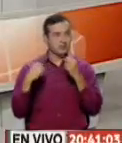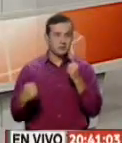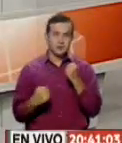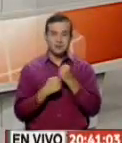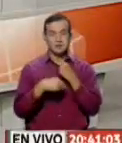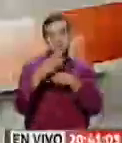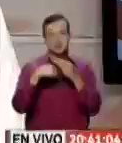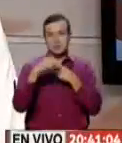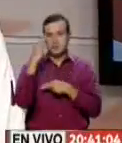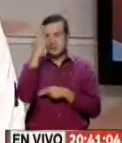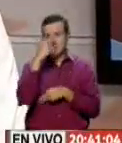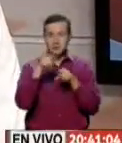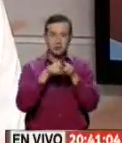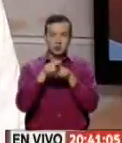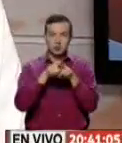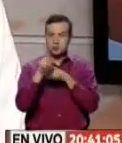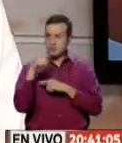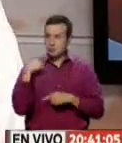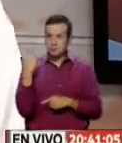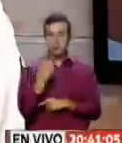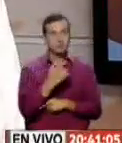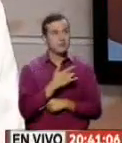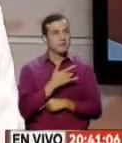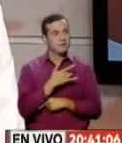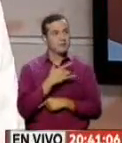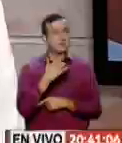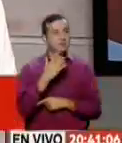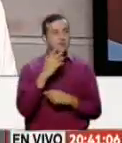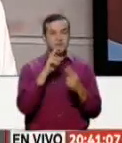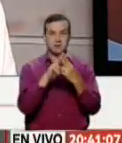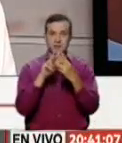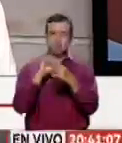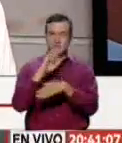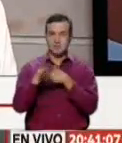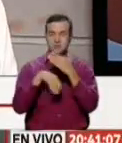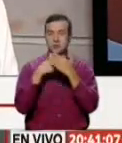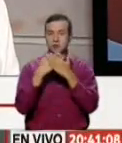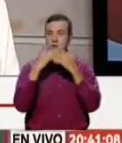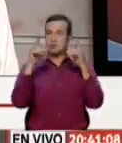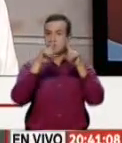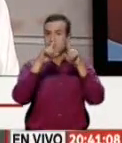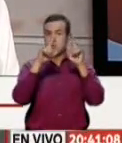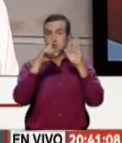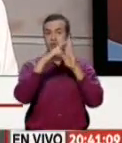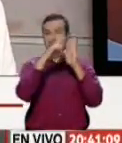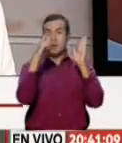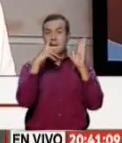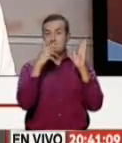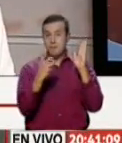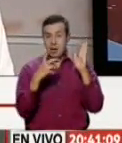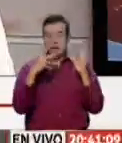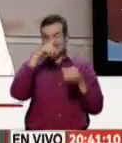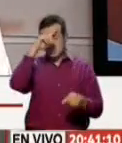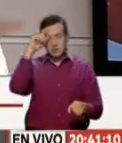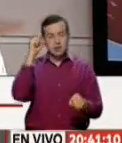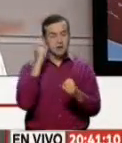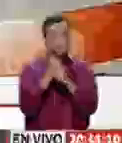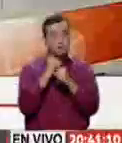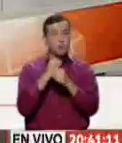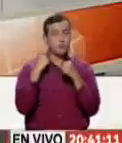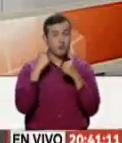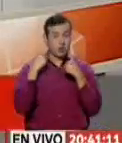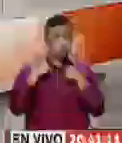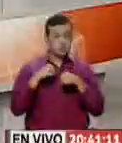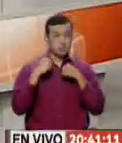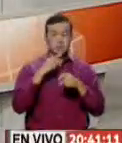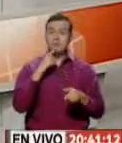por este bonito reality que hicieron con nosotros. Nos hicieron conocer a todos los panificadores de Quito cómo es nuestro sacrificio. Claro que sí.